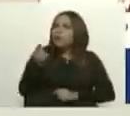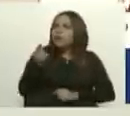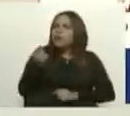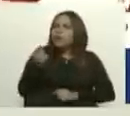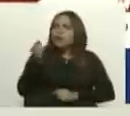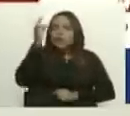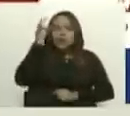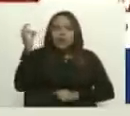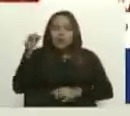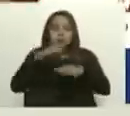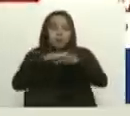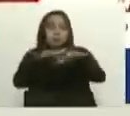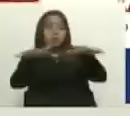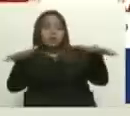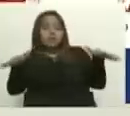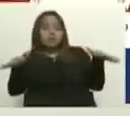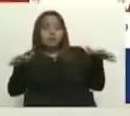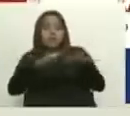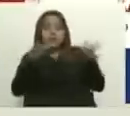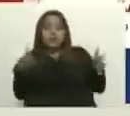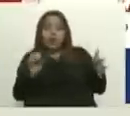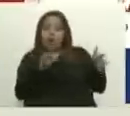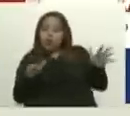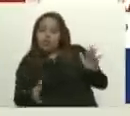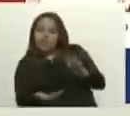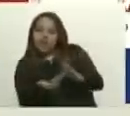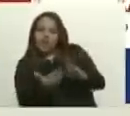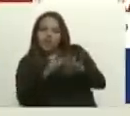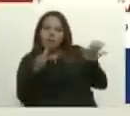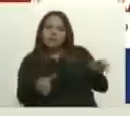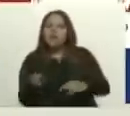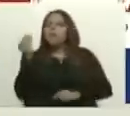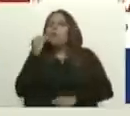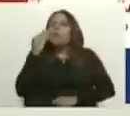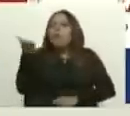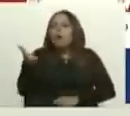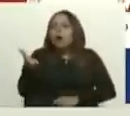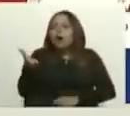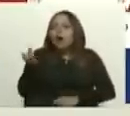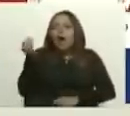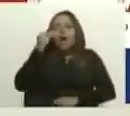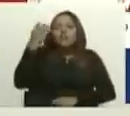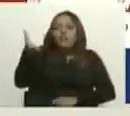ni por encima de la mesa y por debajo de la mesa. Bobo, gafo.